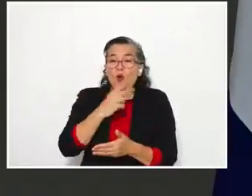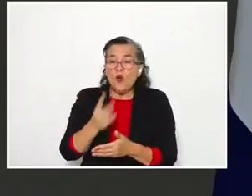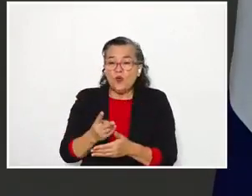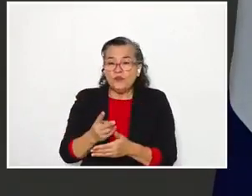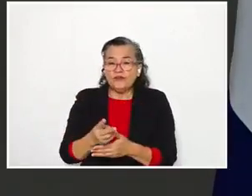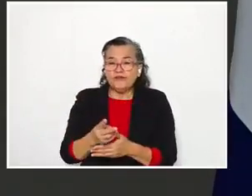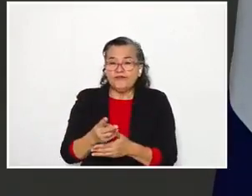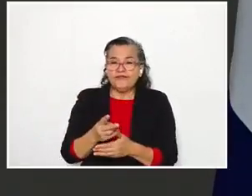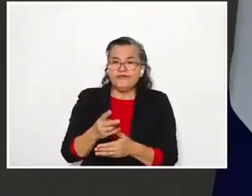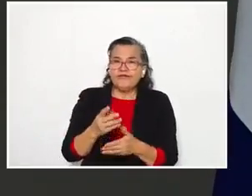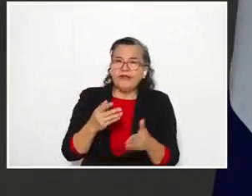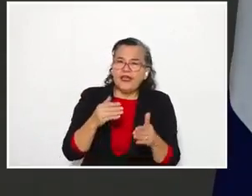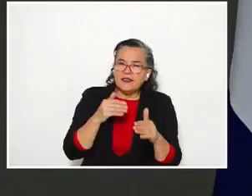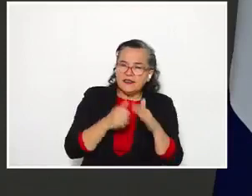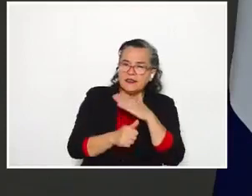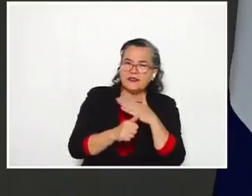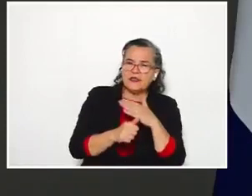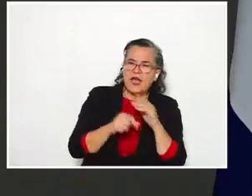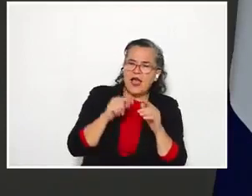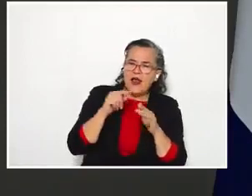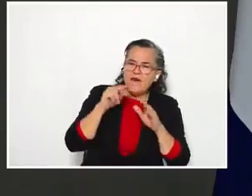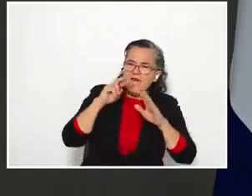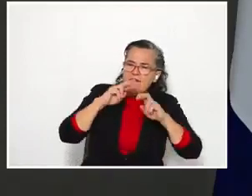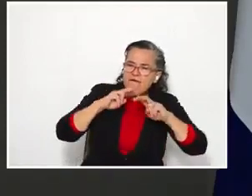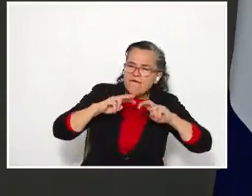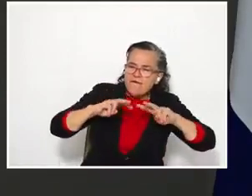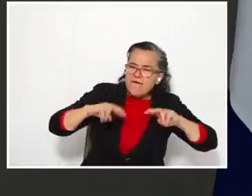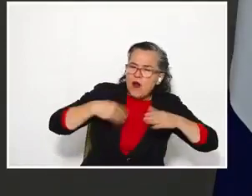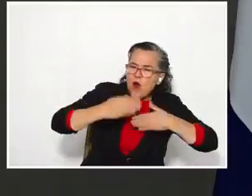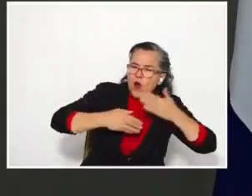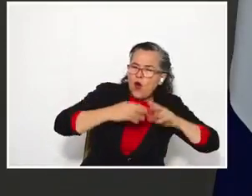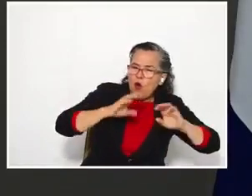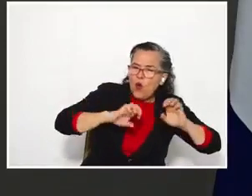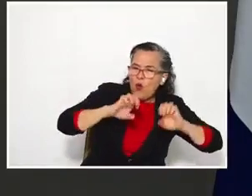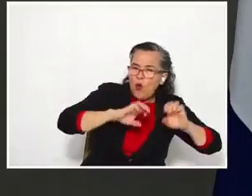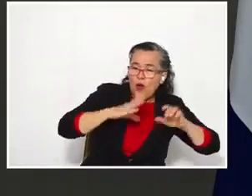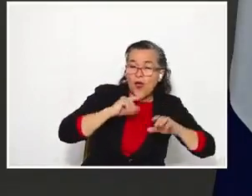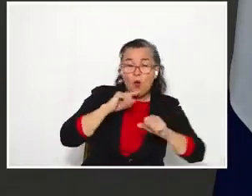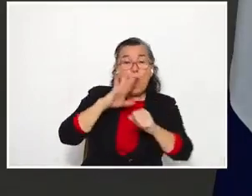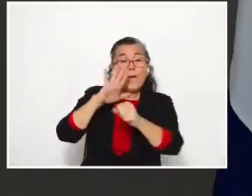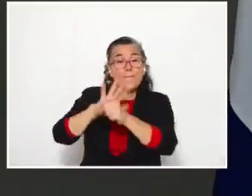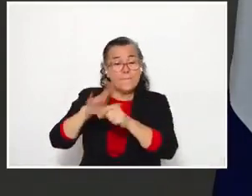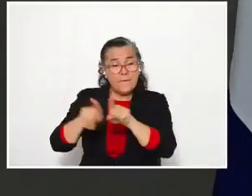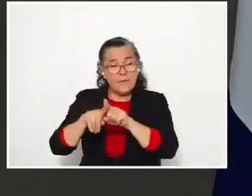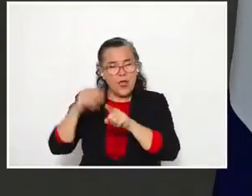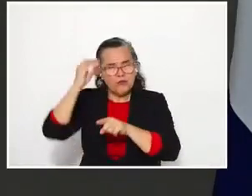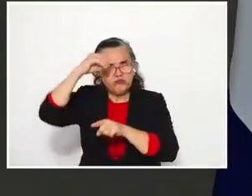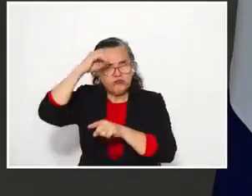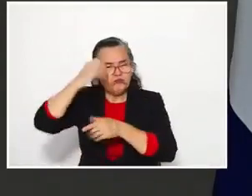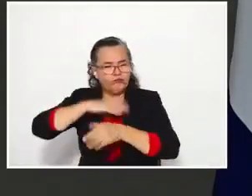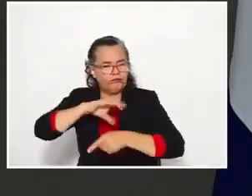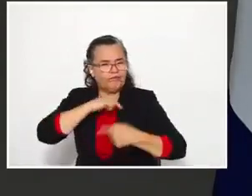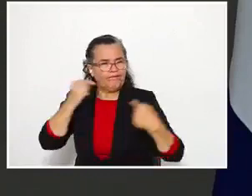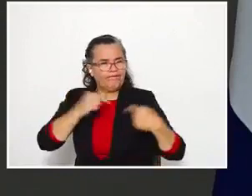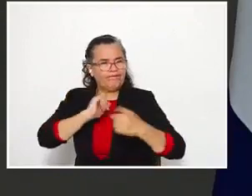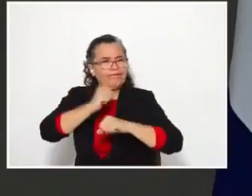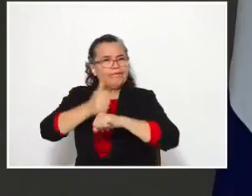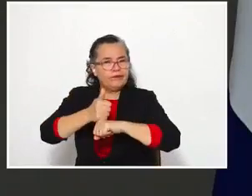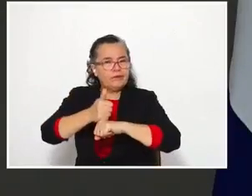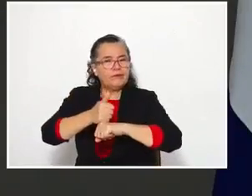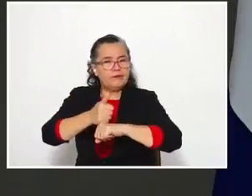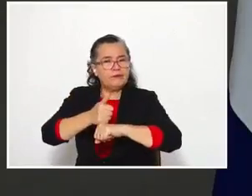se sometan a su riguroso proceso de evaluación y demuestren el cumplimiento de los criterios de calidad